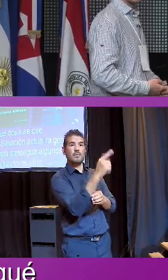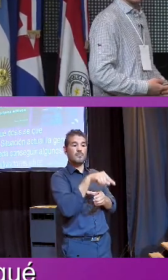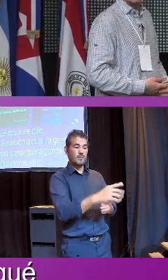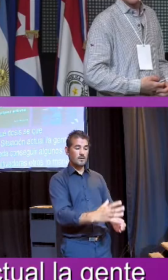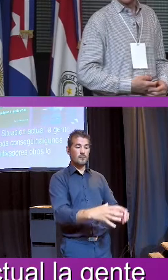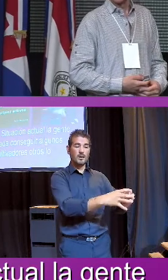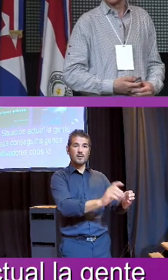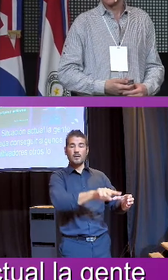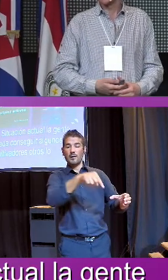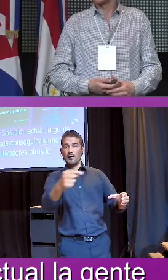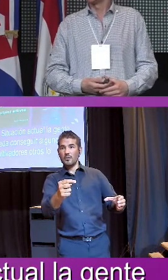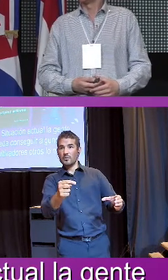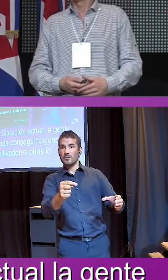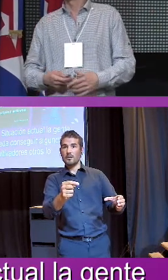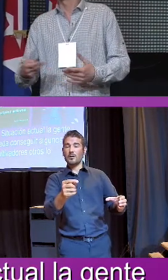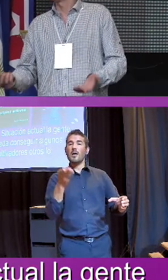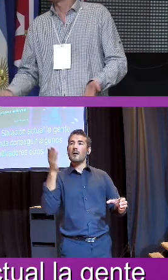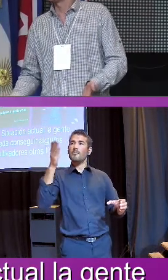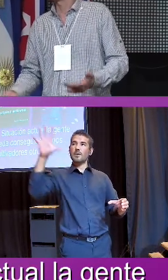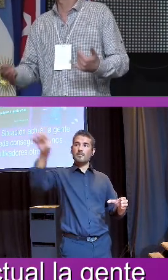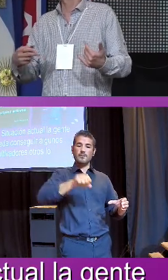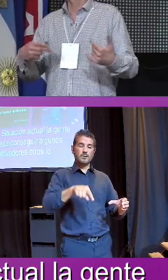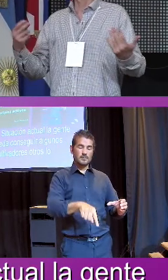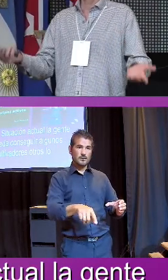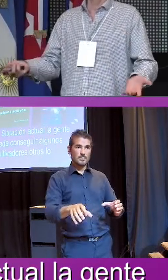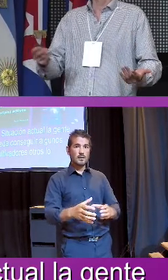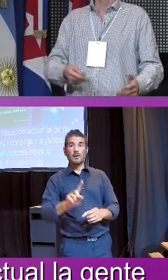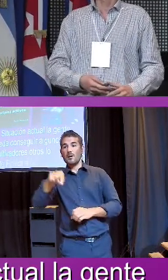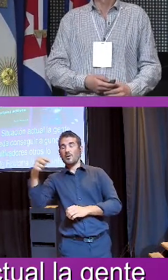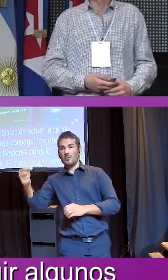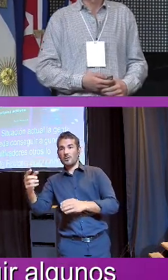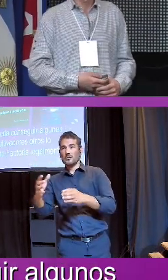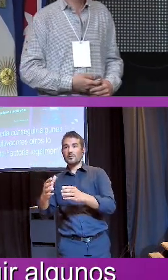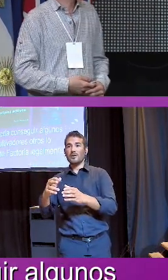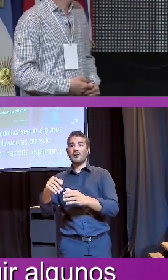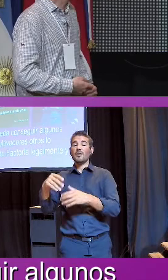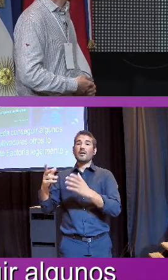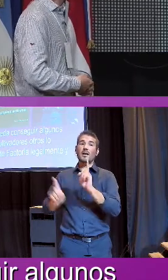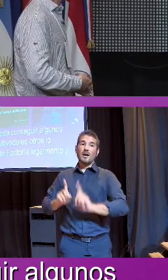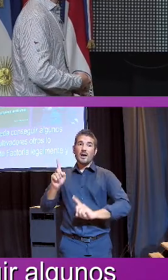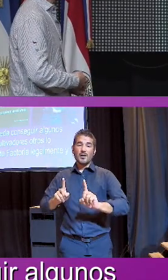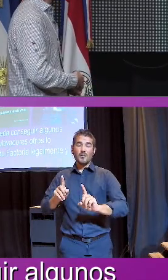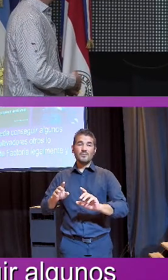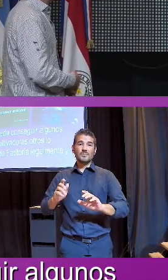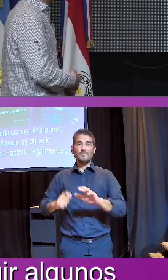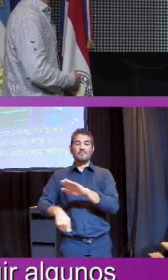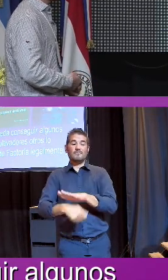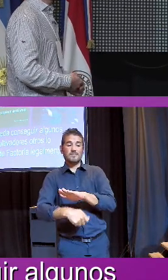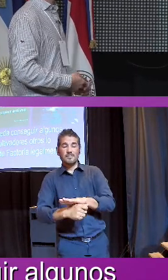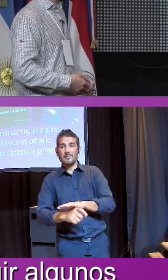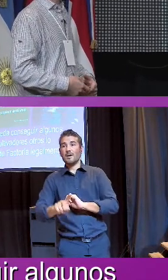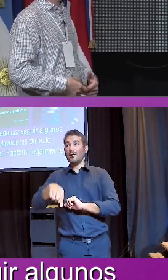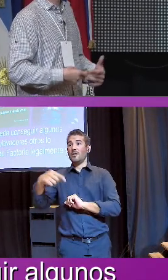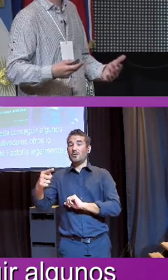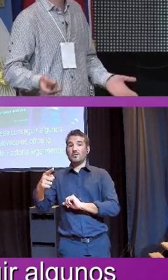mandan traer si tiene epilepsia refractaria legalmente y si no, clandestinamente. Y el riesgo de